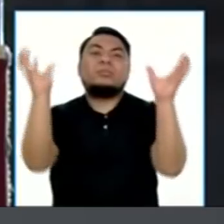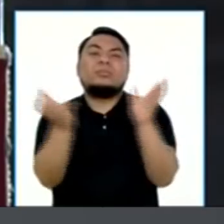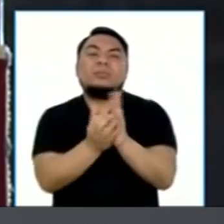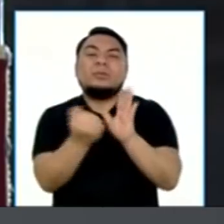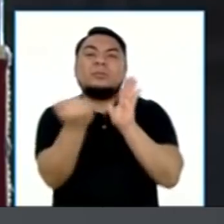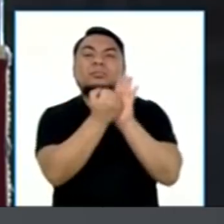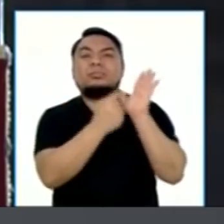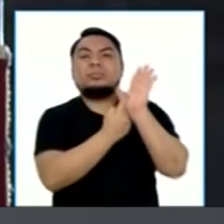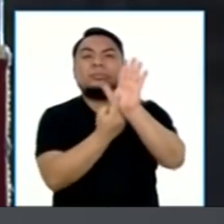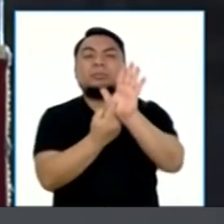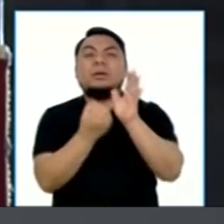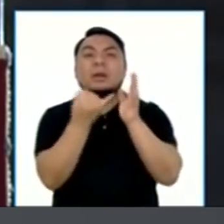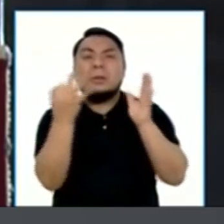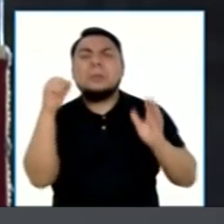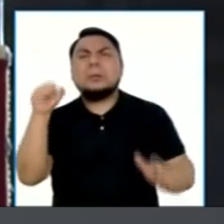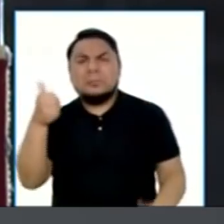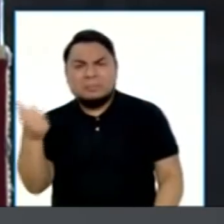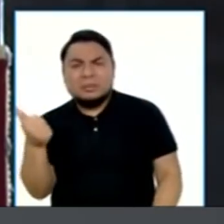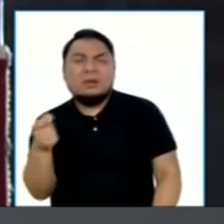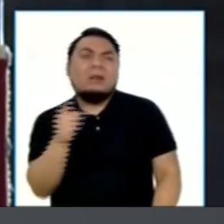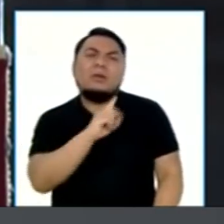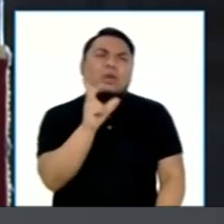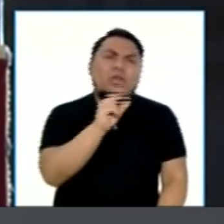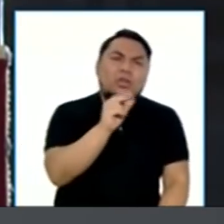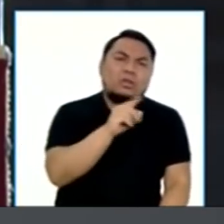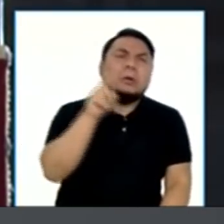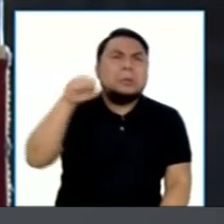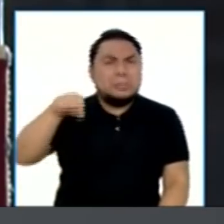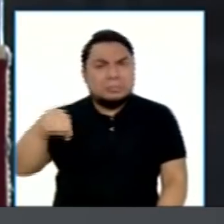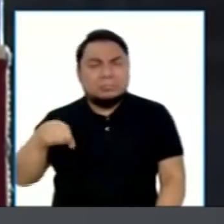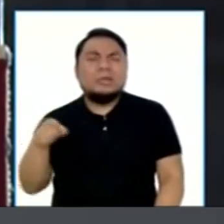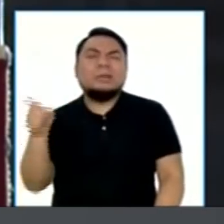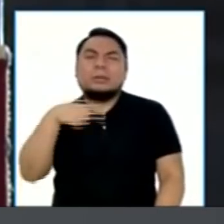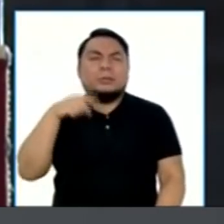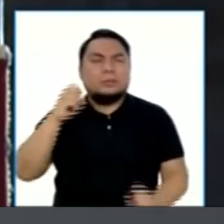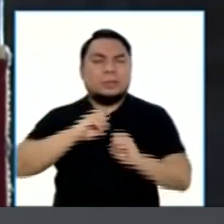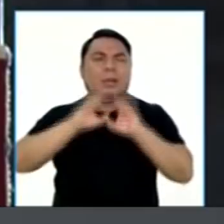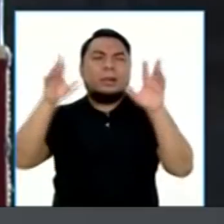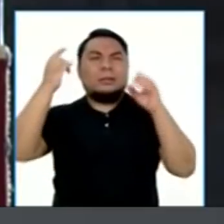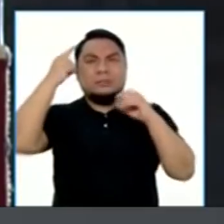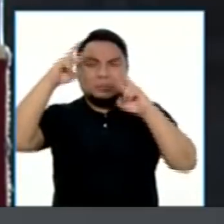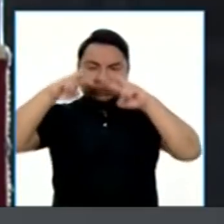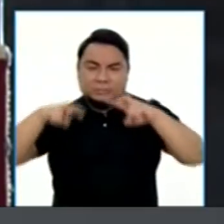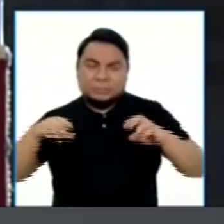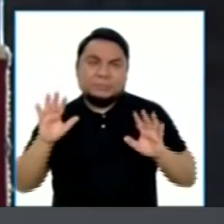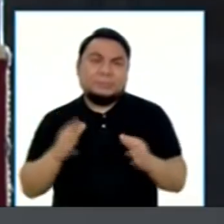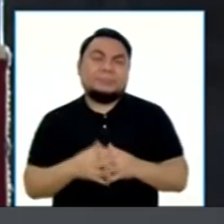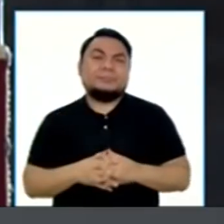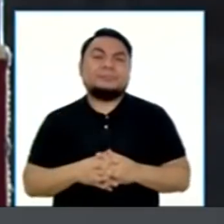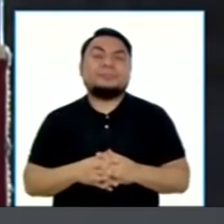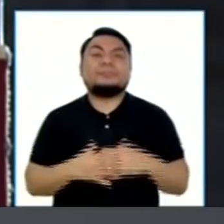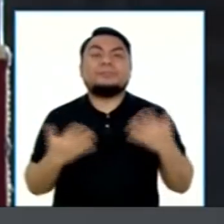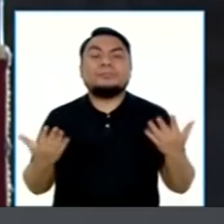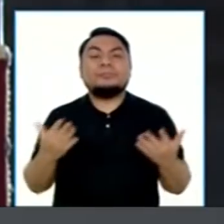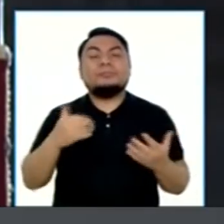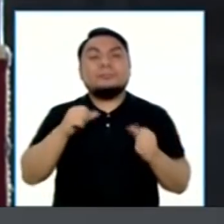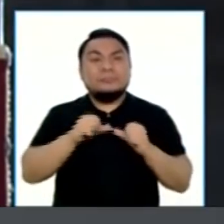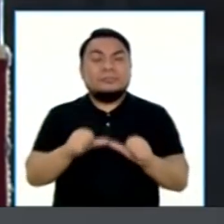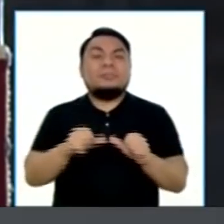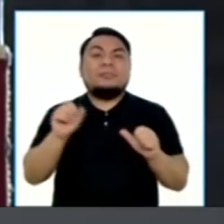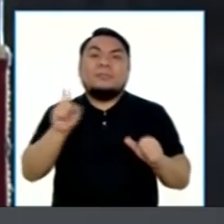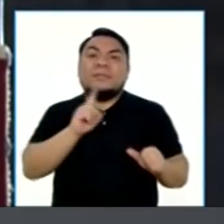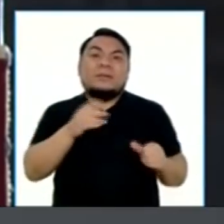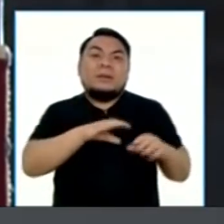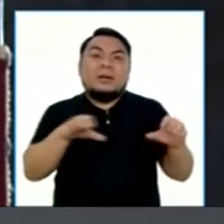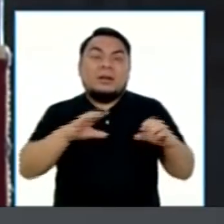publican artículos, unos a favor y otros en contra, y ellos quieren tener una idea más clara de las circunstancias. Mientras tanto, no se ha